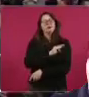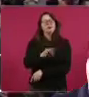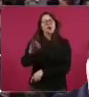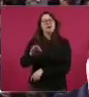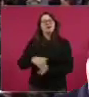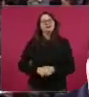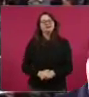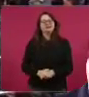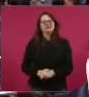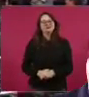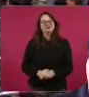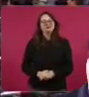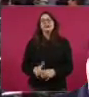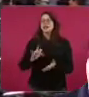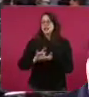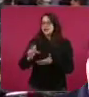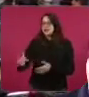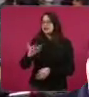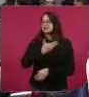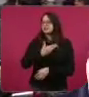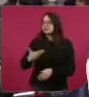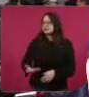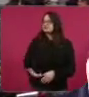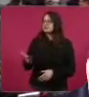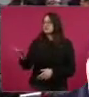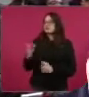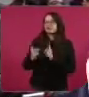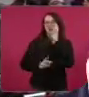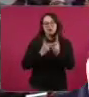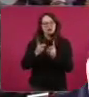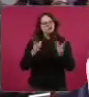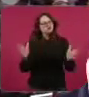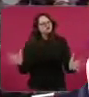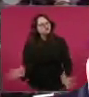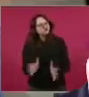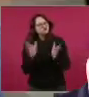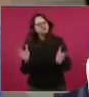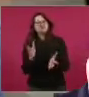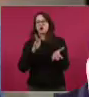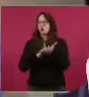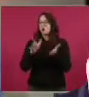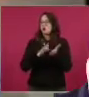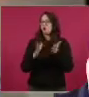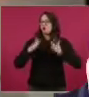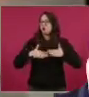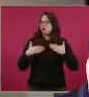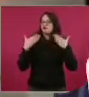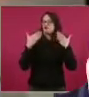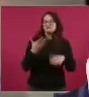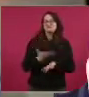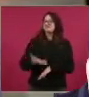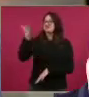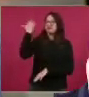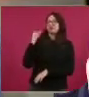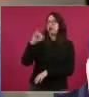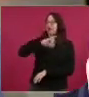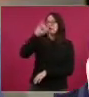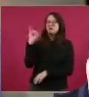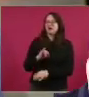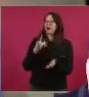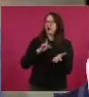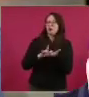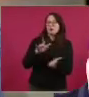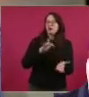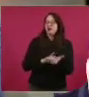Señor presidente, gracias por creer en el deporte, por invertir en nosotros como nunca se había hecho. En estos